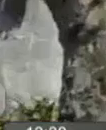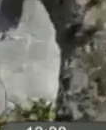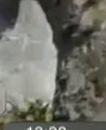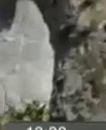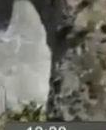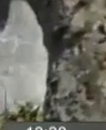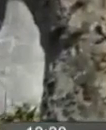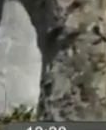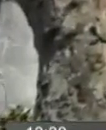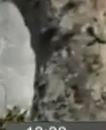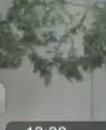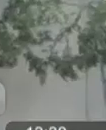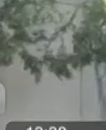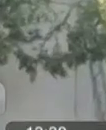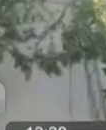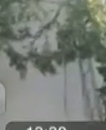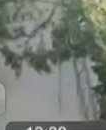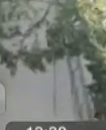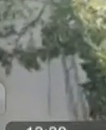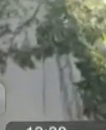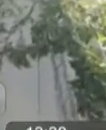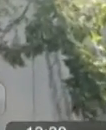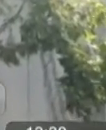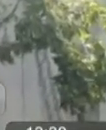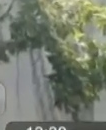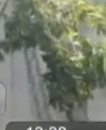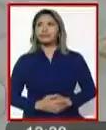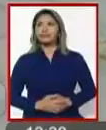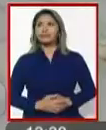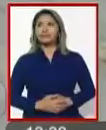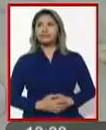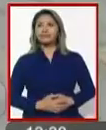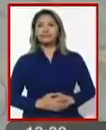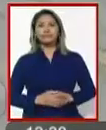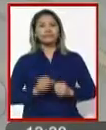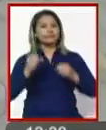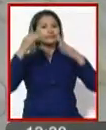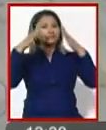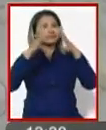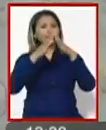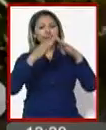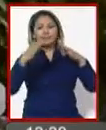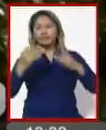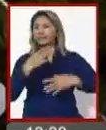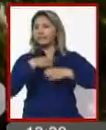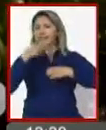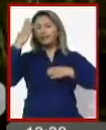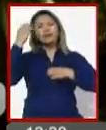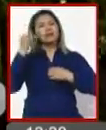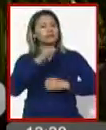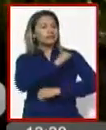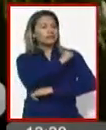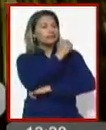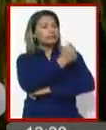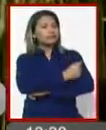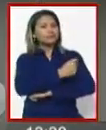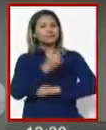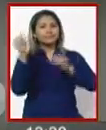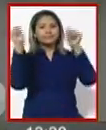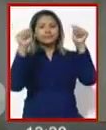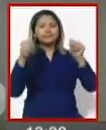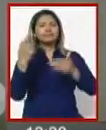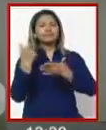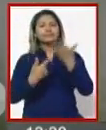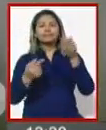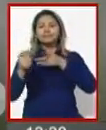Una persona reporta que cayó un árbol en el techo de su casa y la de su vecino. Reclama porque las autoridades del medio